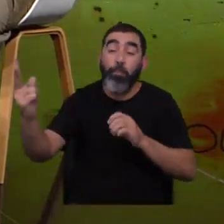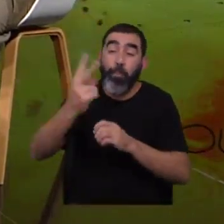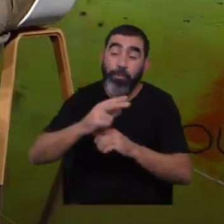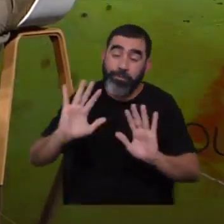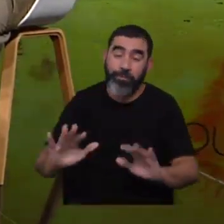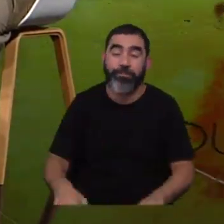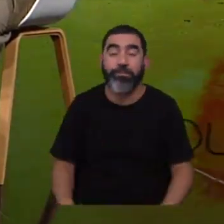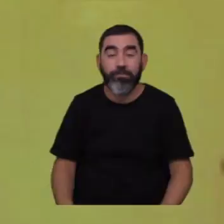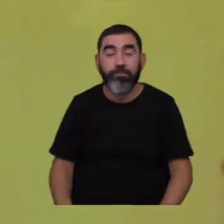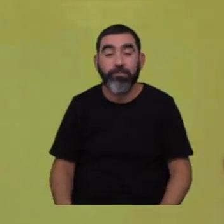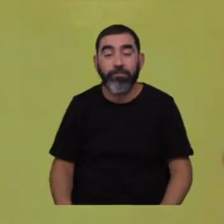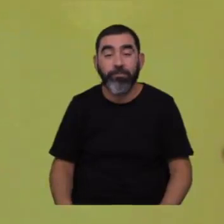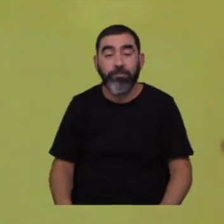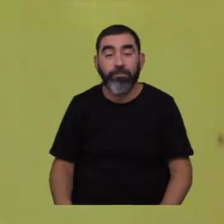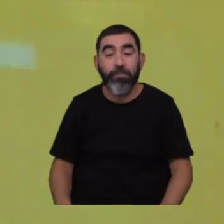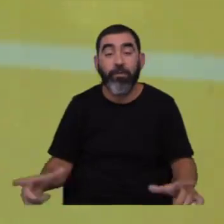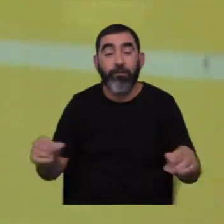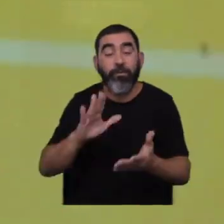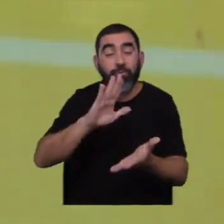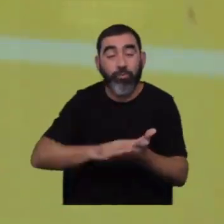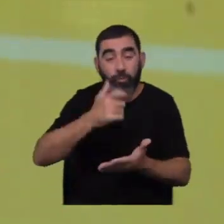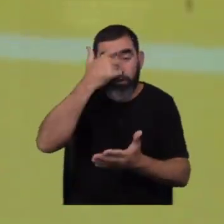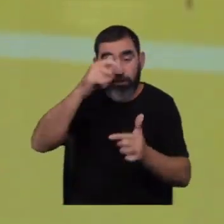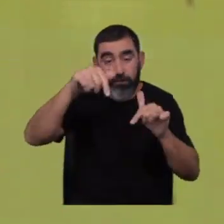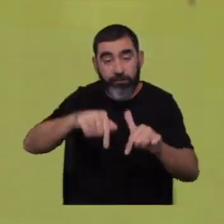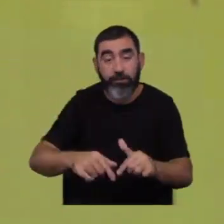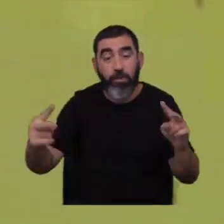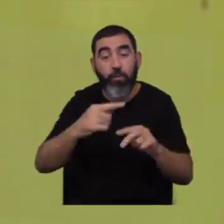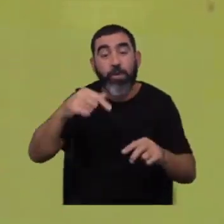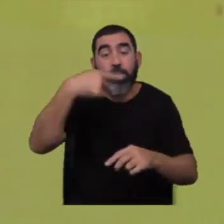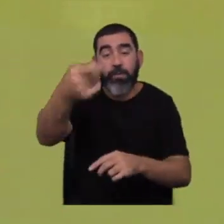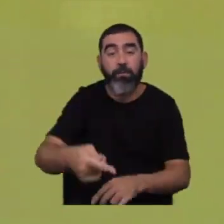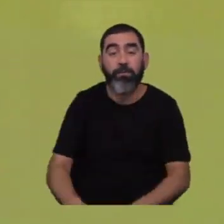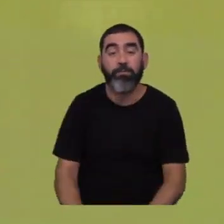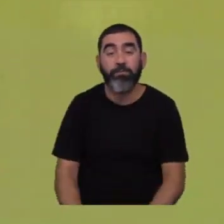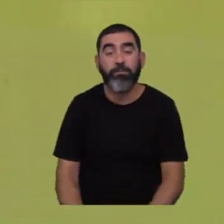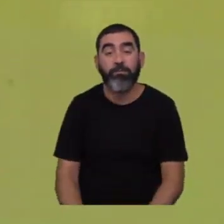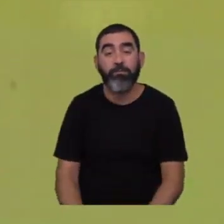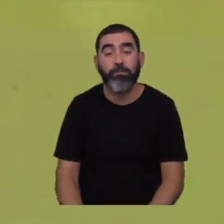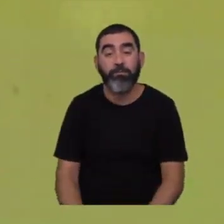Bueno. Nos vemos pronto. Gracias. Cerramos acá nuestra edición de hoy y nos vemos en TV Ciudad la semana que viene.